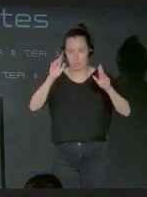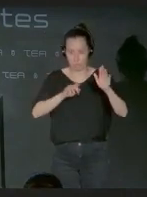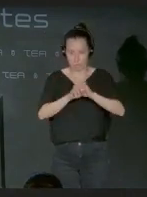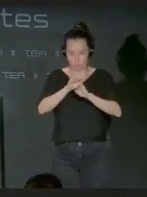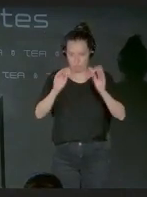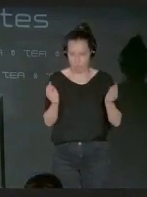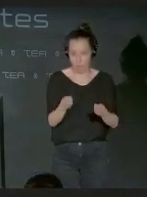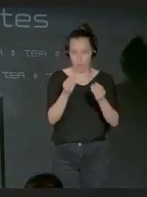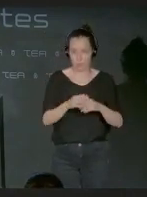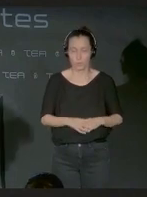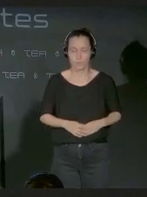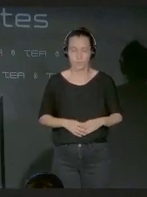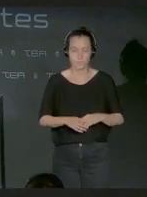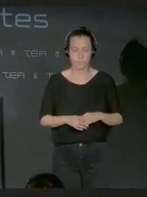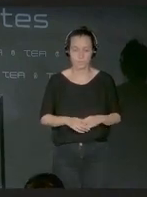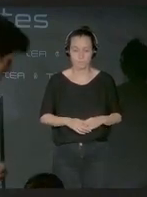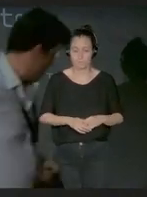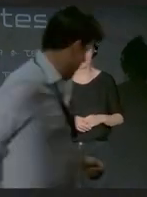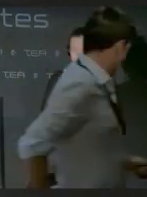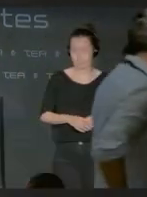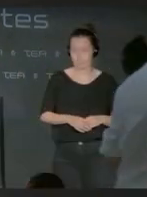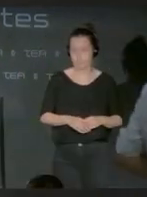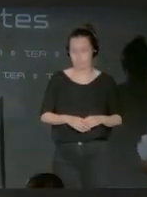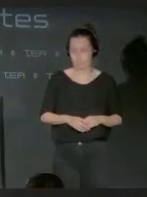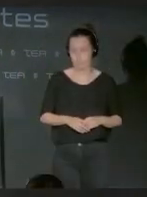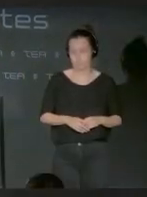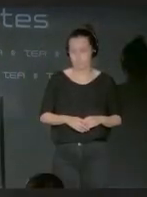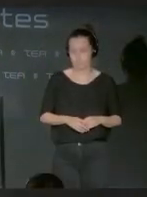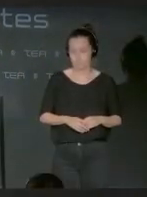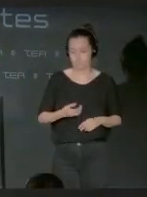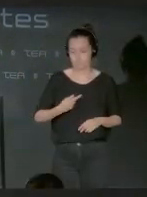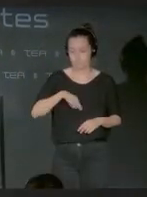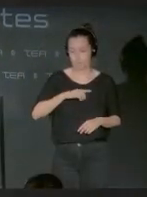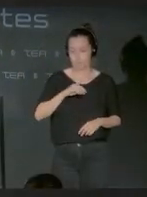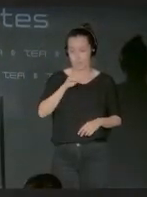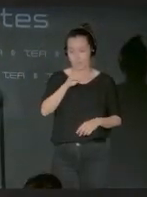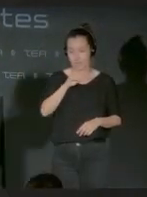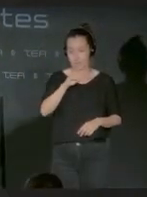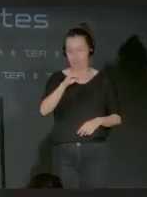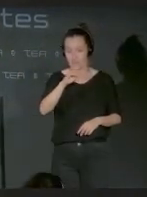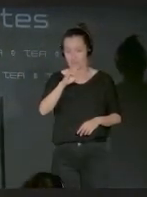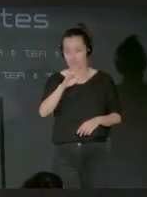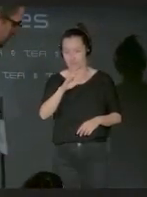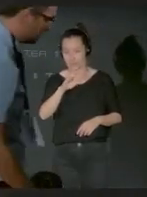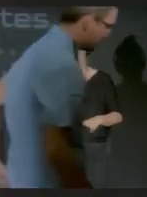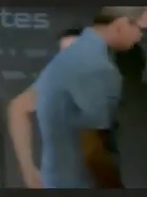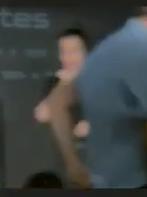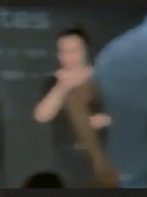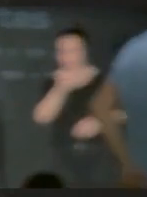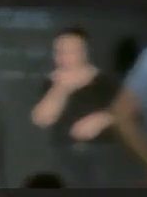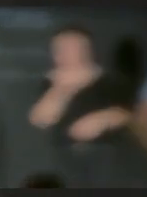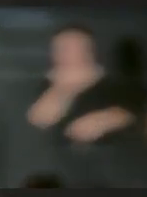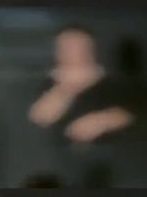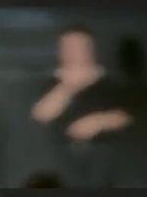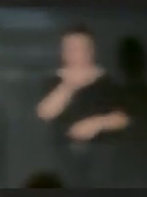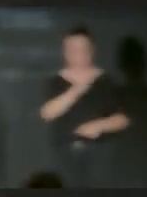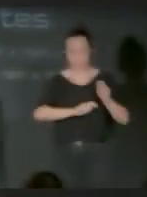según las cifras que manejamos desde Def la asociación de desarrolladores españoles de videojuegos